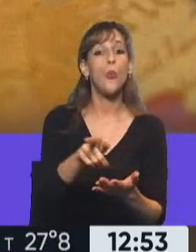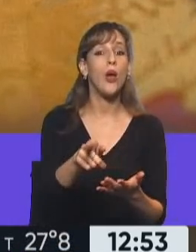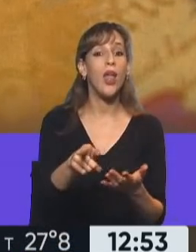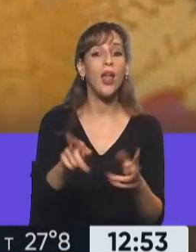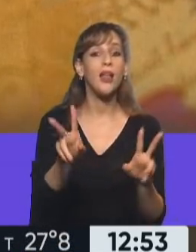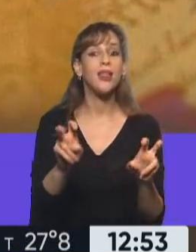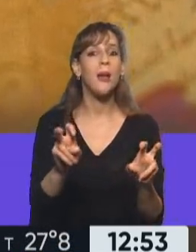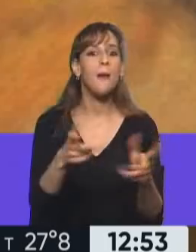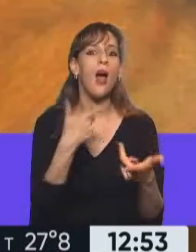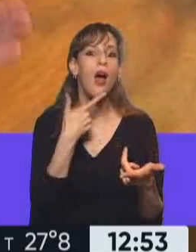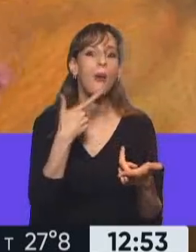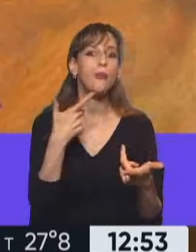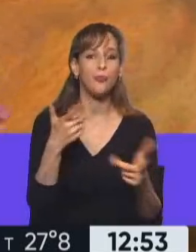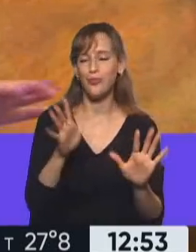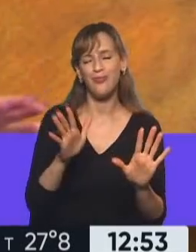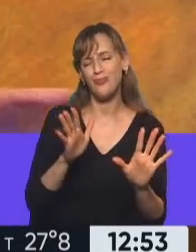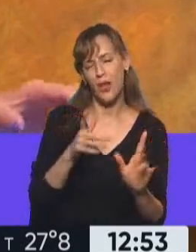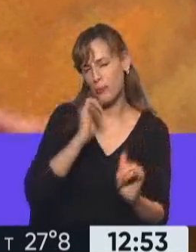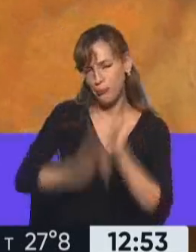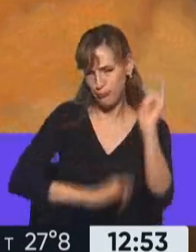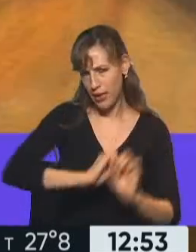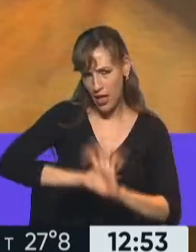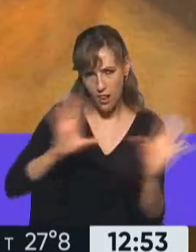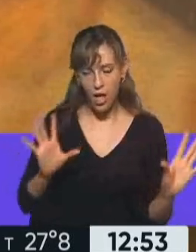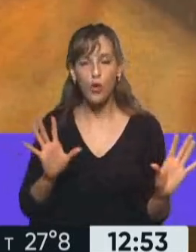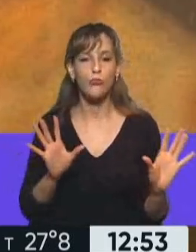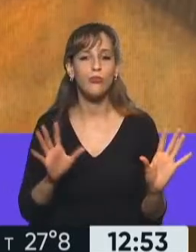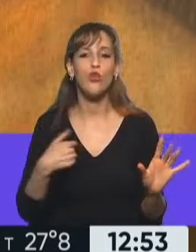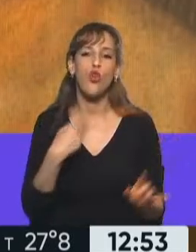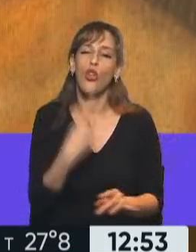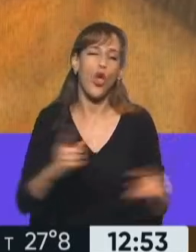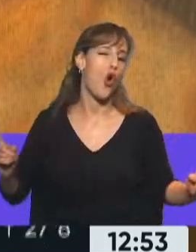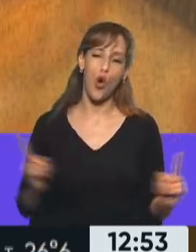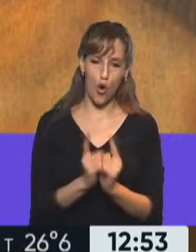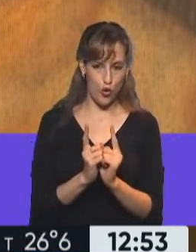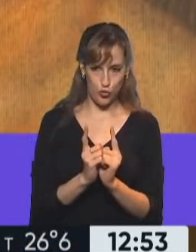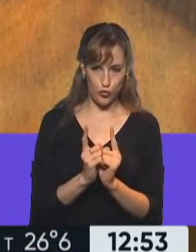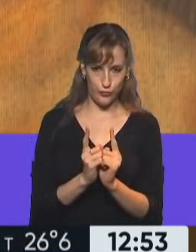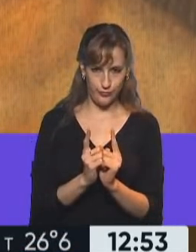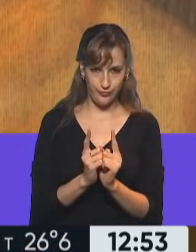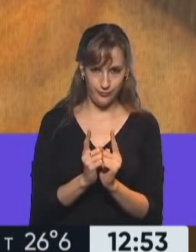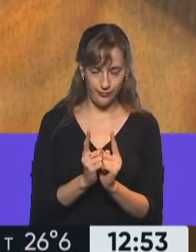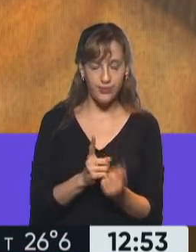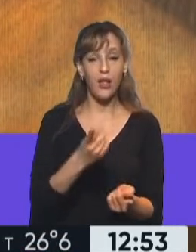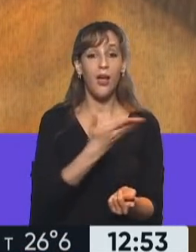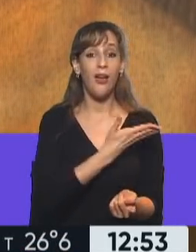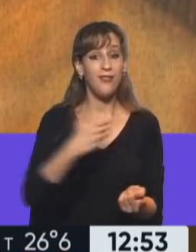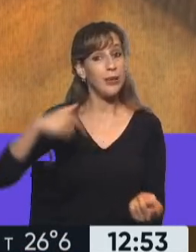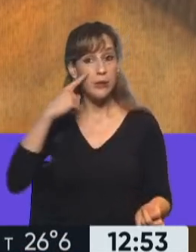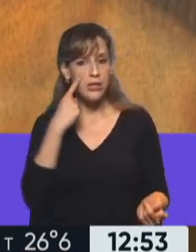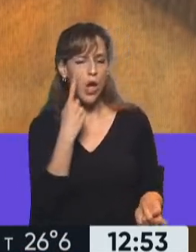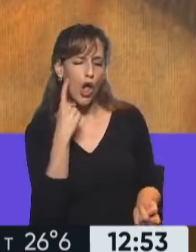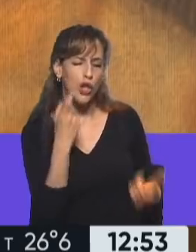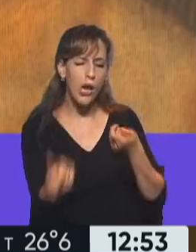el sendero fiscal acordado. Esto es súper técnico. Les voy a decir en una sola línea. No solo el fondo te mira cuánto gastás,